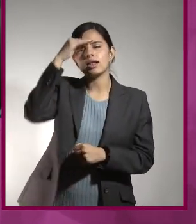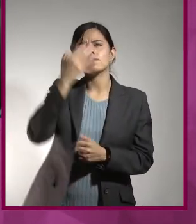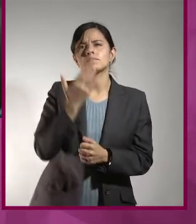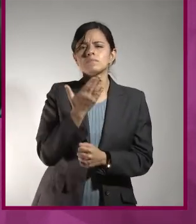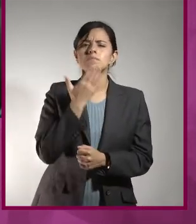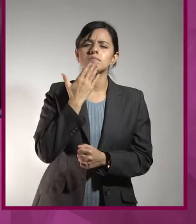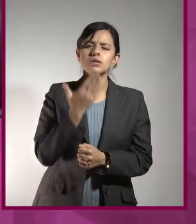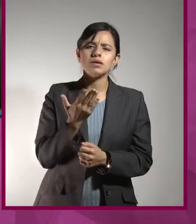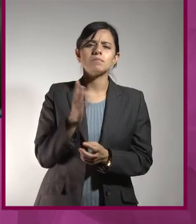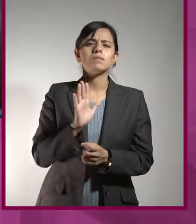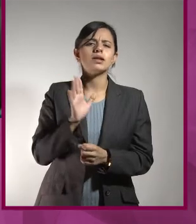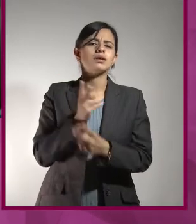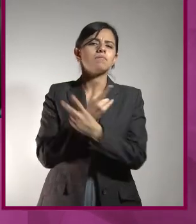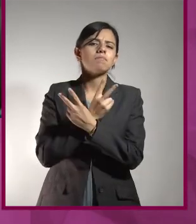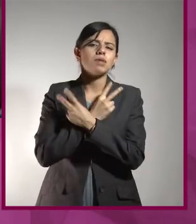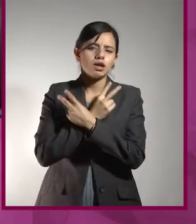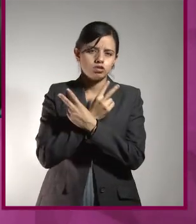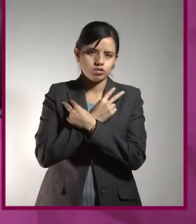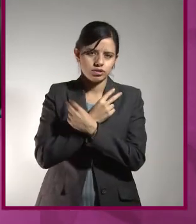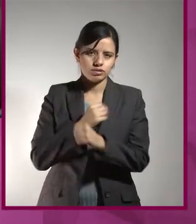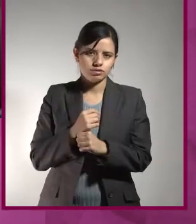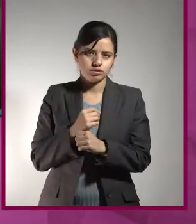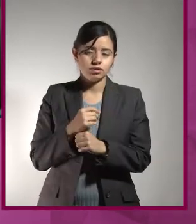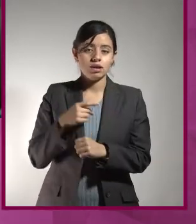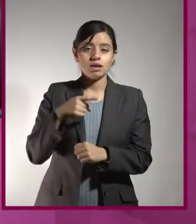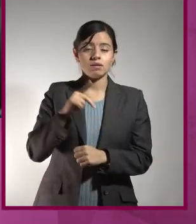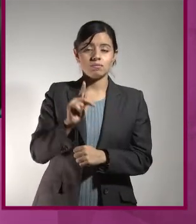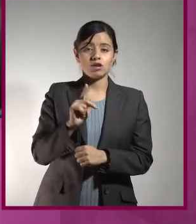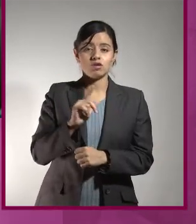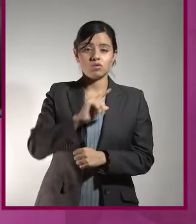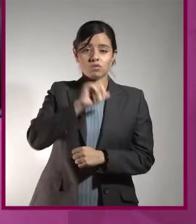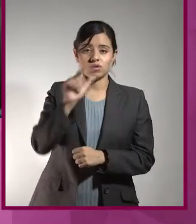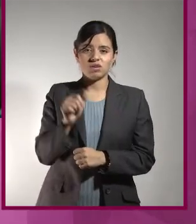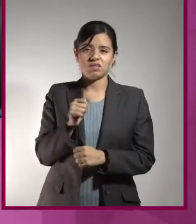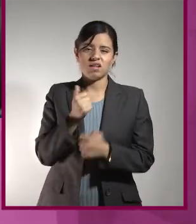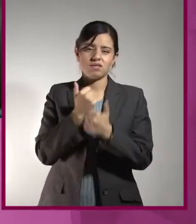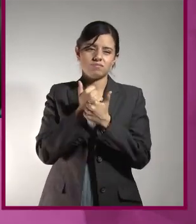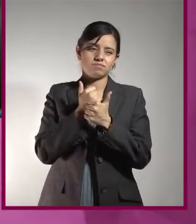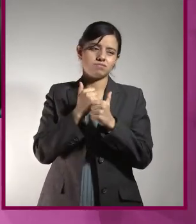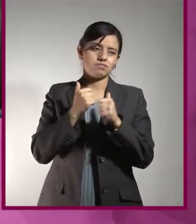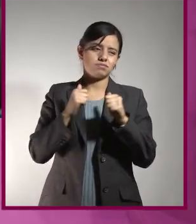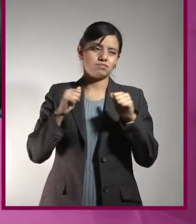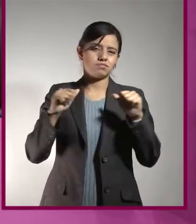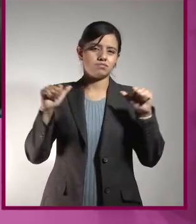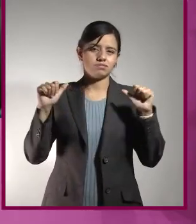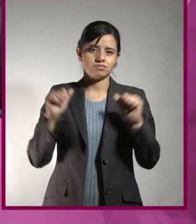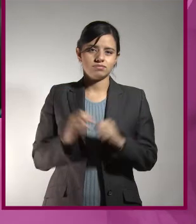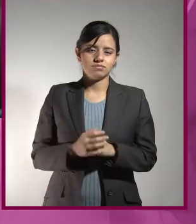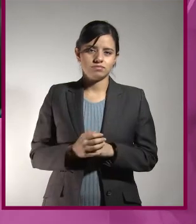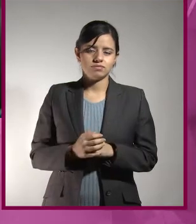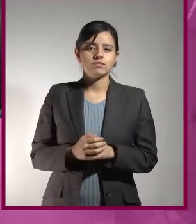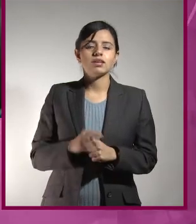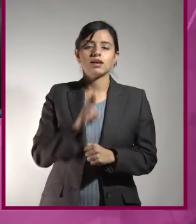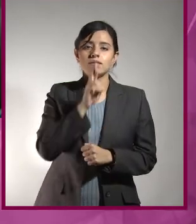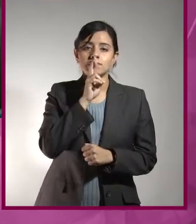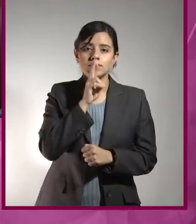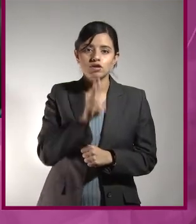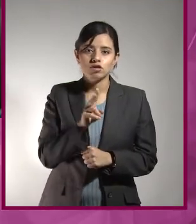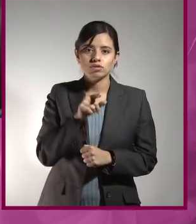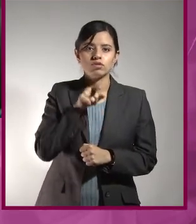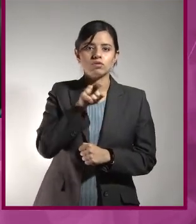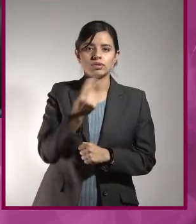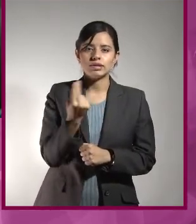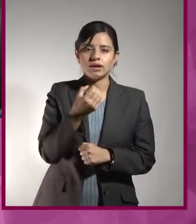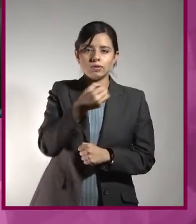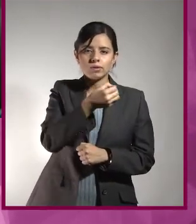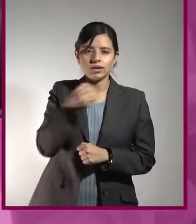que bien, son vacaciones, pero luego puede llegar el aburrimiento. Entonces es mejor